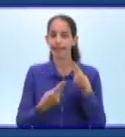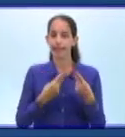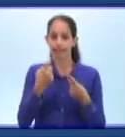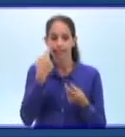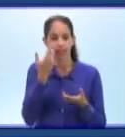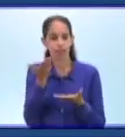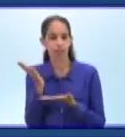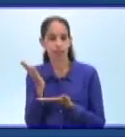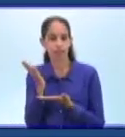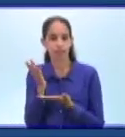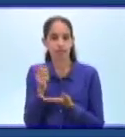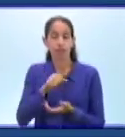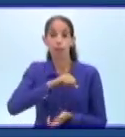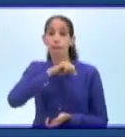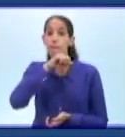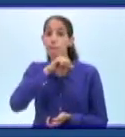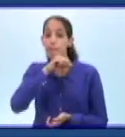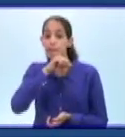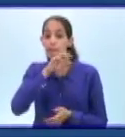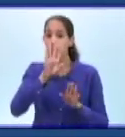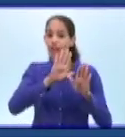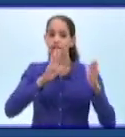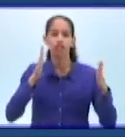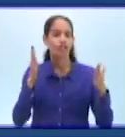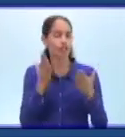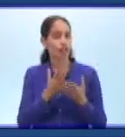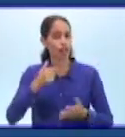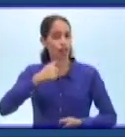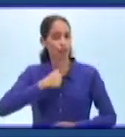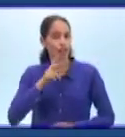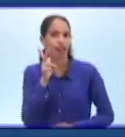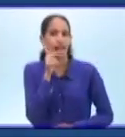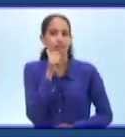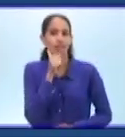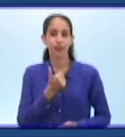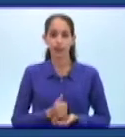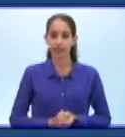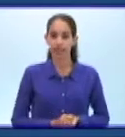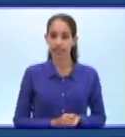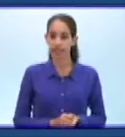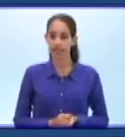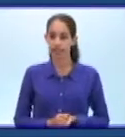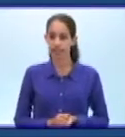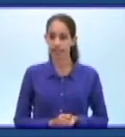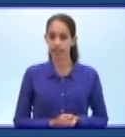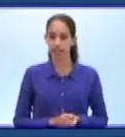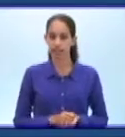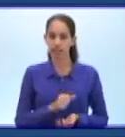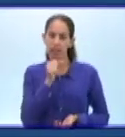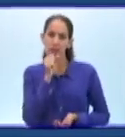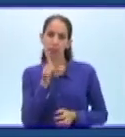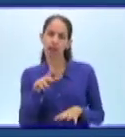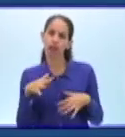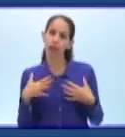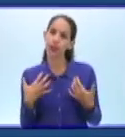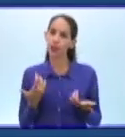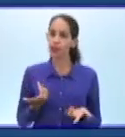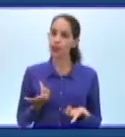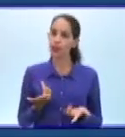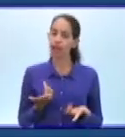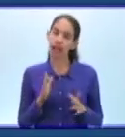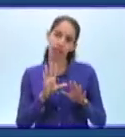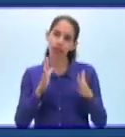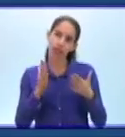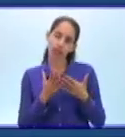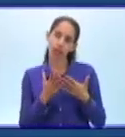la madre en sentido general, una opinión que pudiéramos estar dando todas las